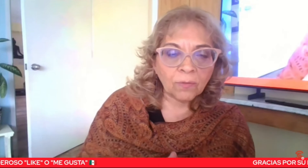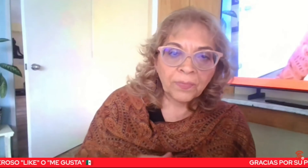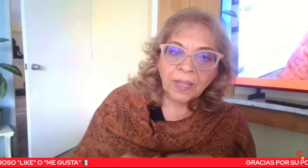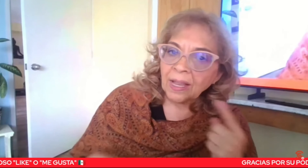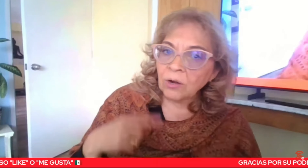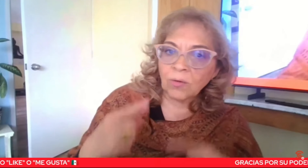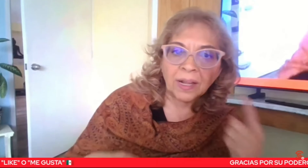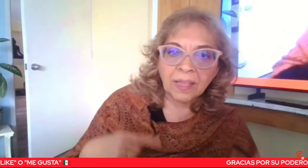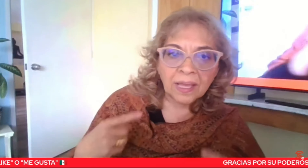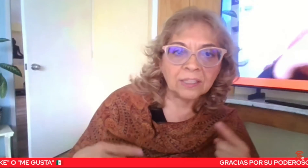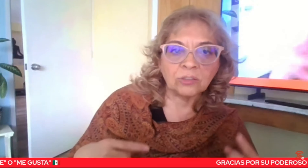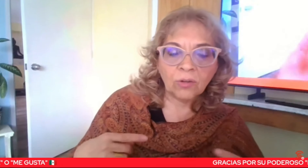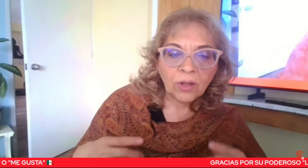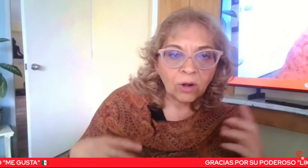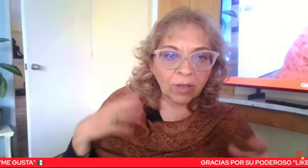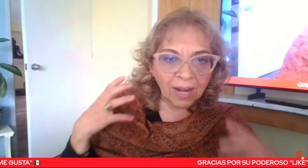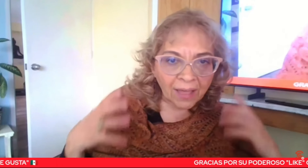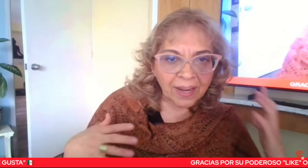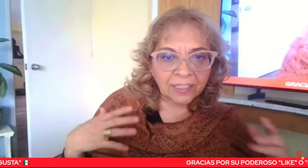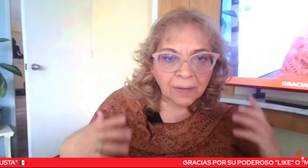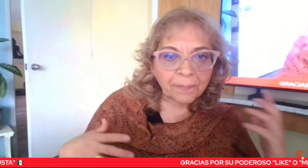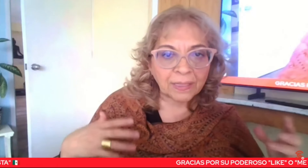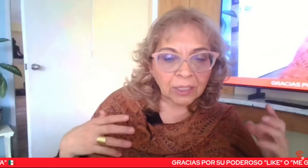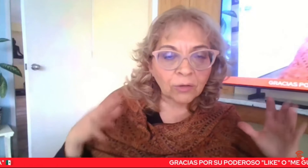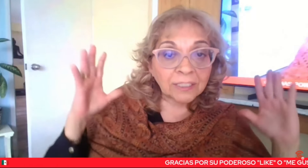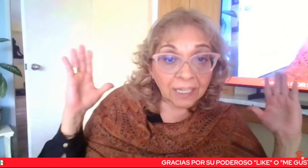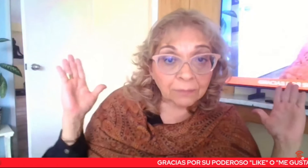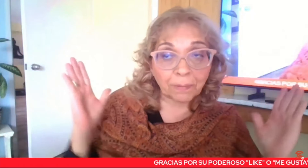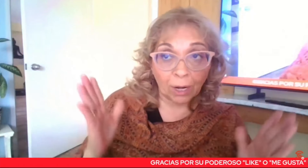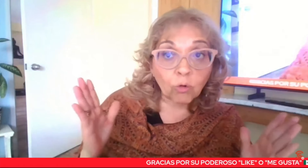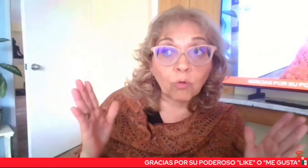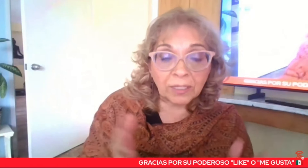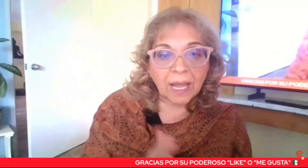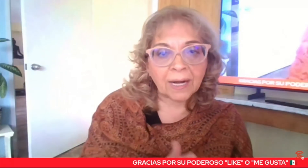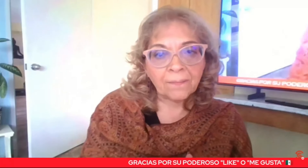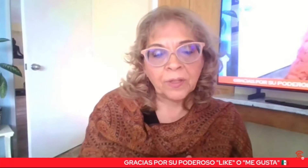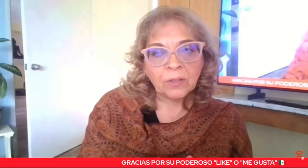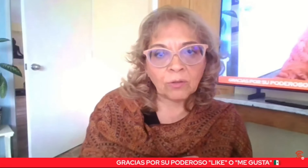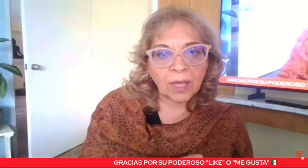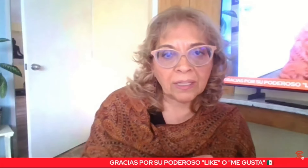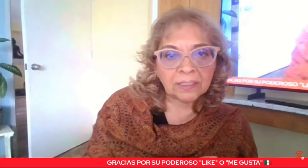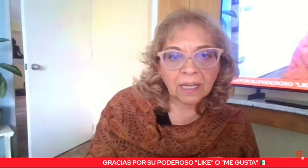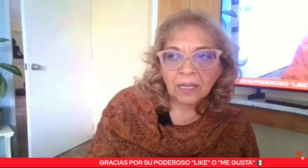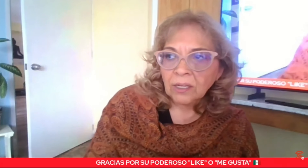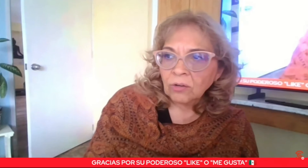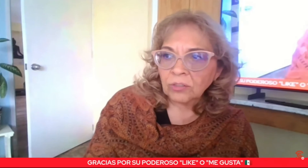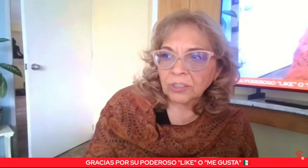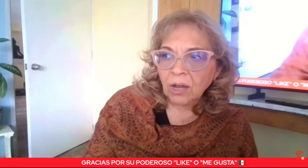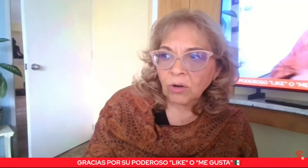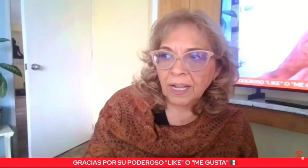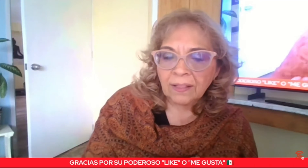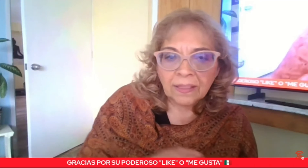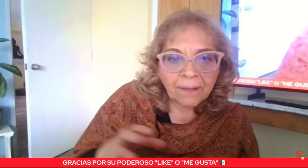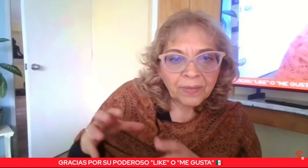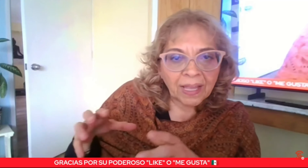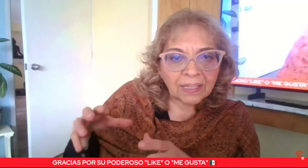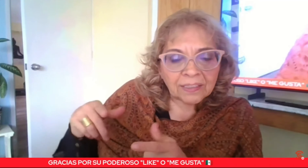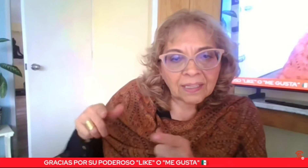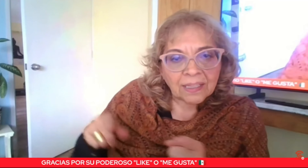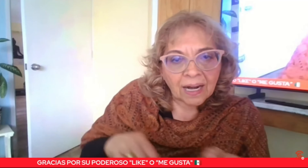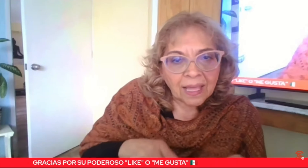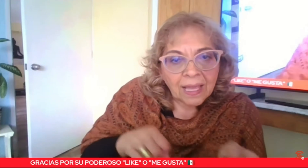prianato. En lugar de eso, lo que la derecha pretendió hacer es, para ocultar toda esta cosa horrenda,